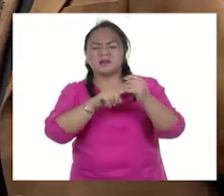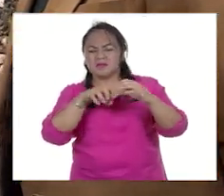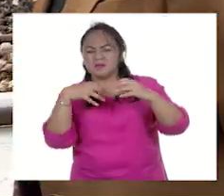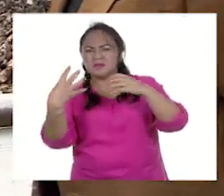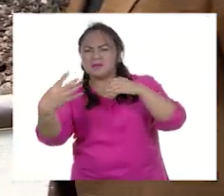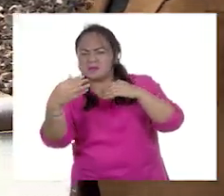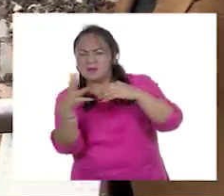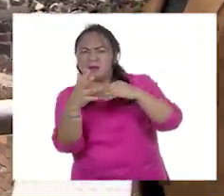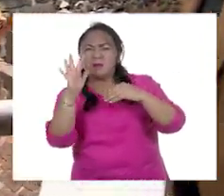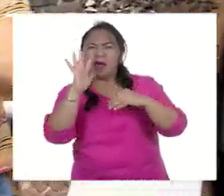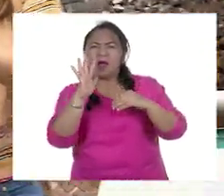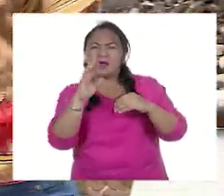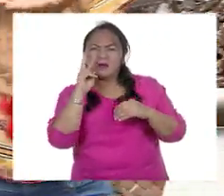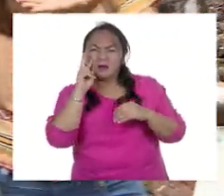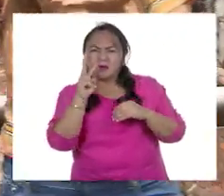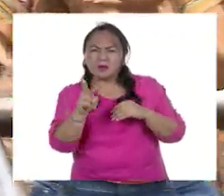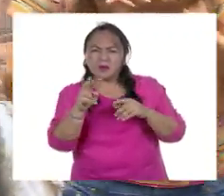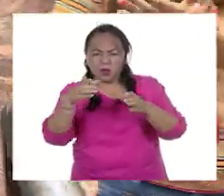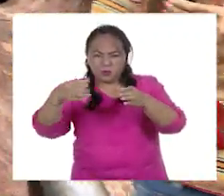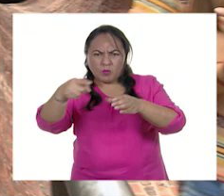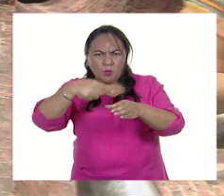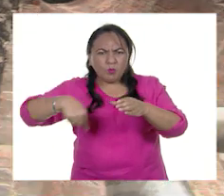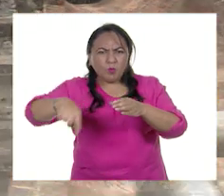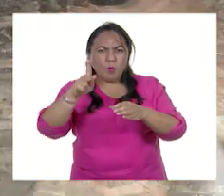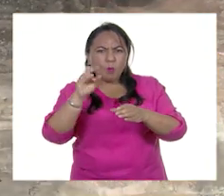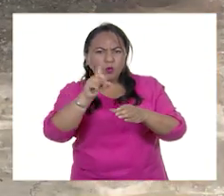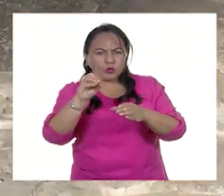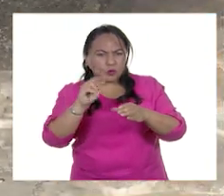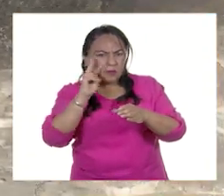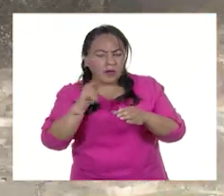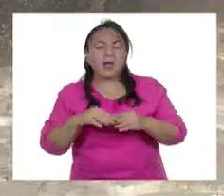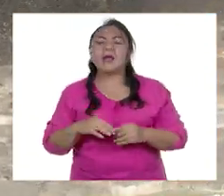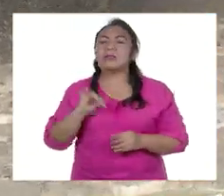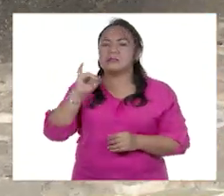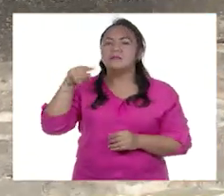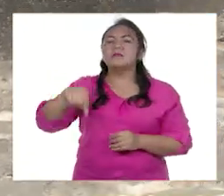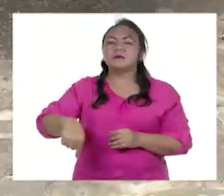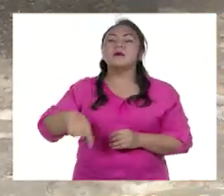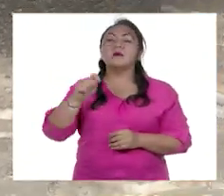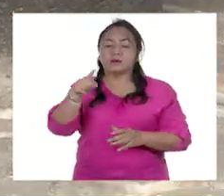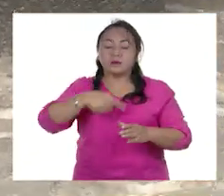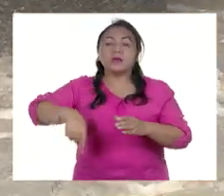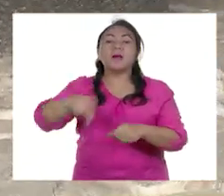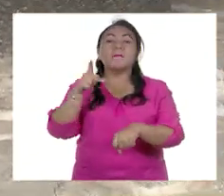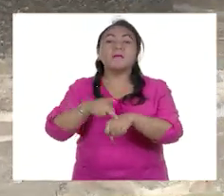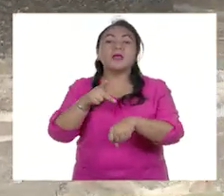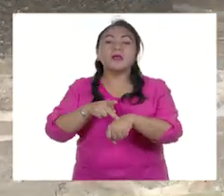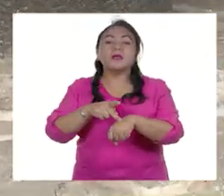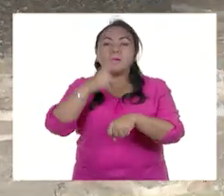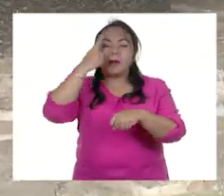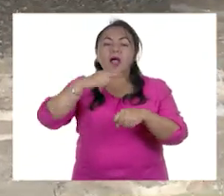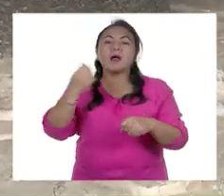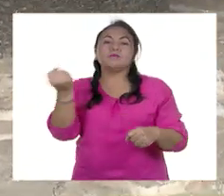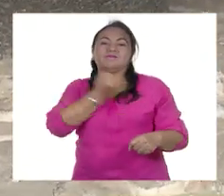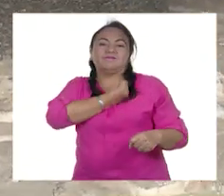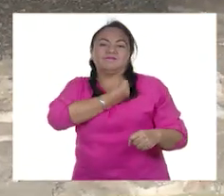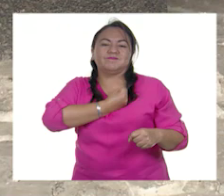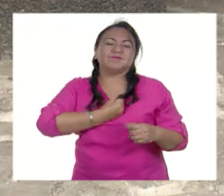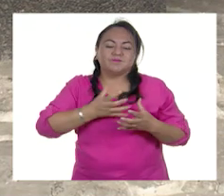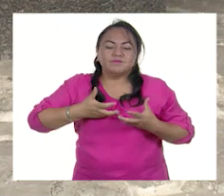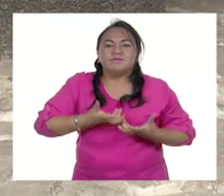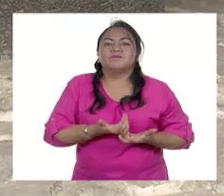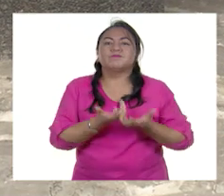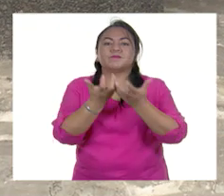un pequeño pozo, sí. ¿Qué nos puedes decir? Sí, esta es la piedra de los sacrificios, se encuentra frente al templo de